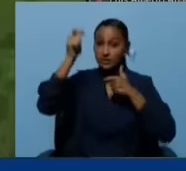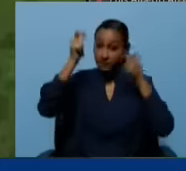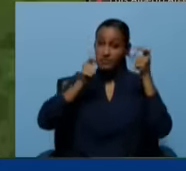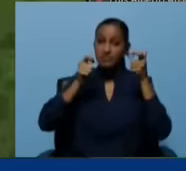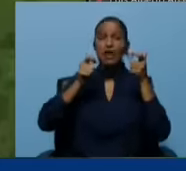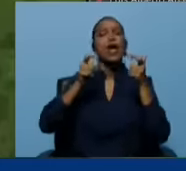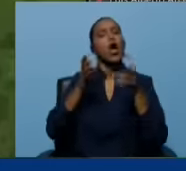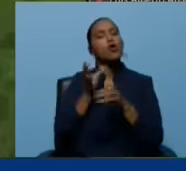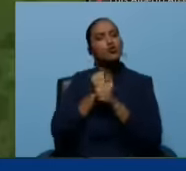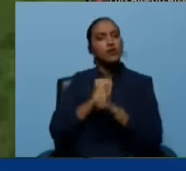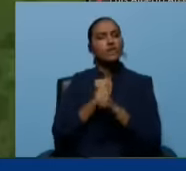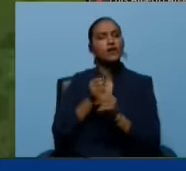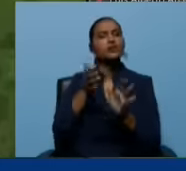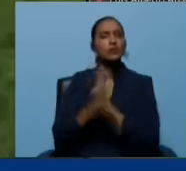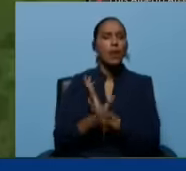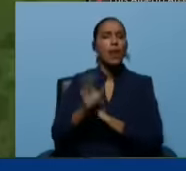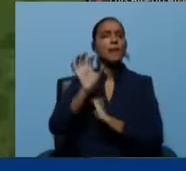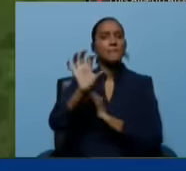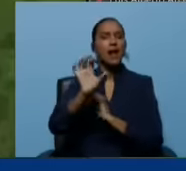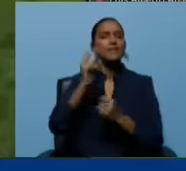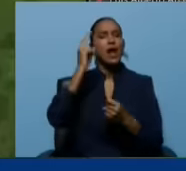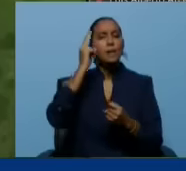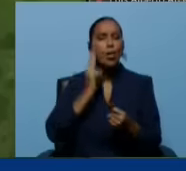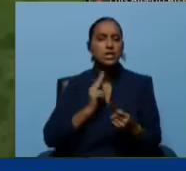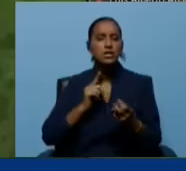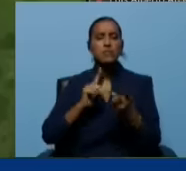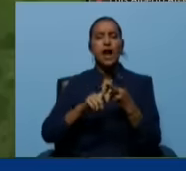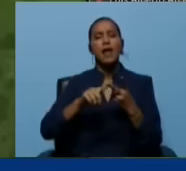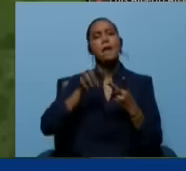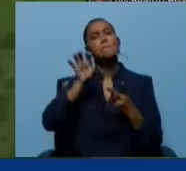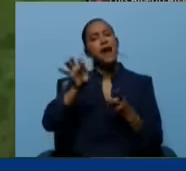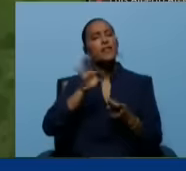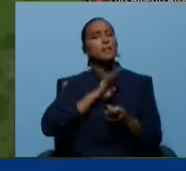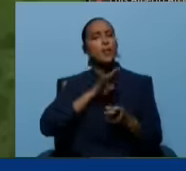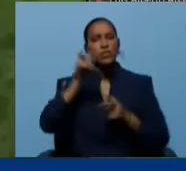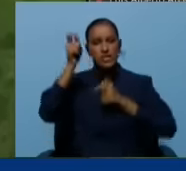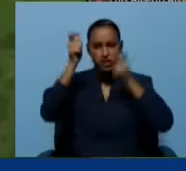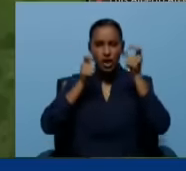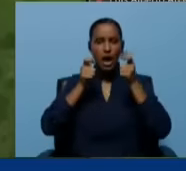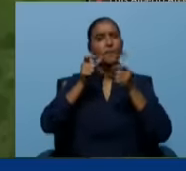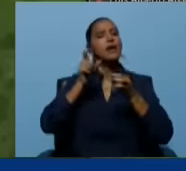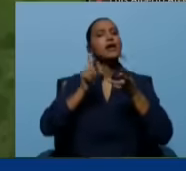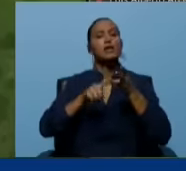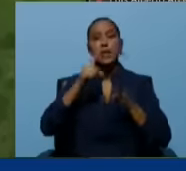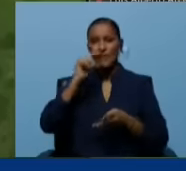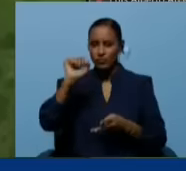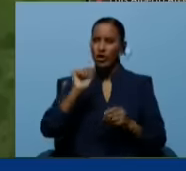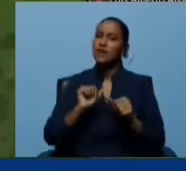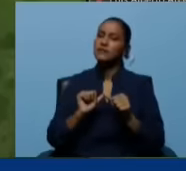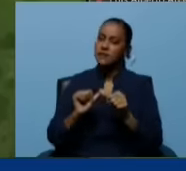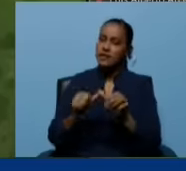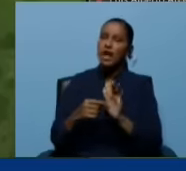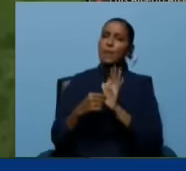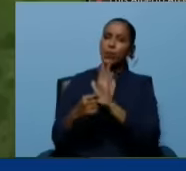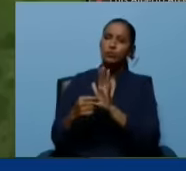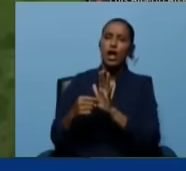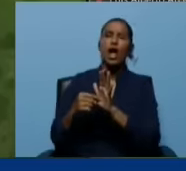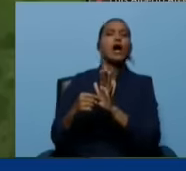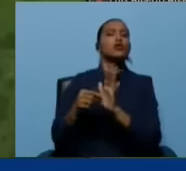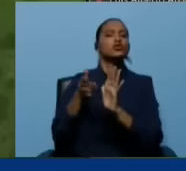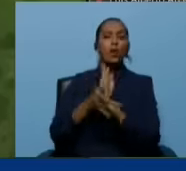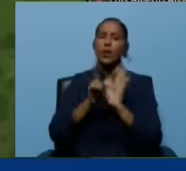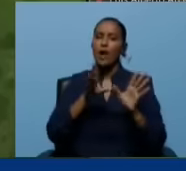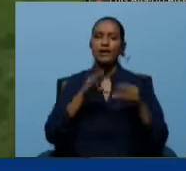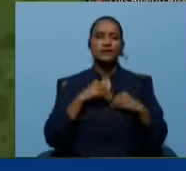Bolívar, Chávez y Maduro seguirá demostrando que está a prueba de todas las amenazas y acosos. Hasta la